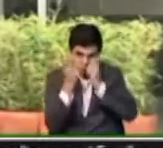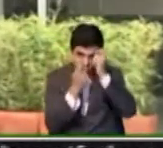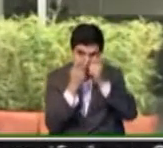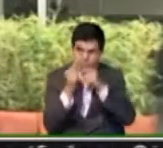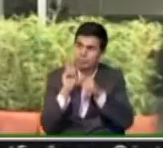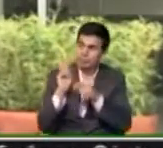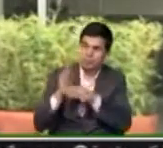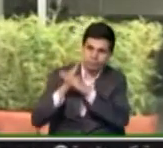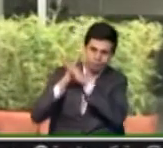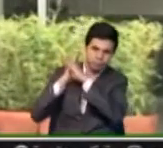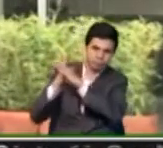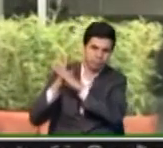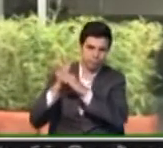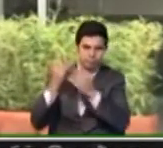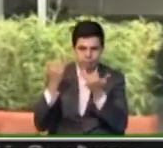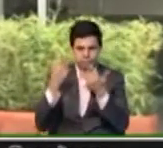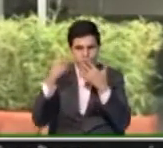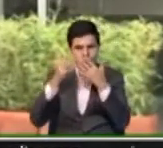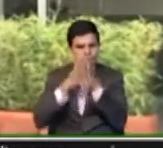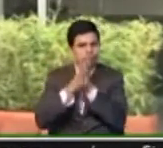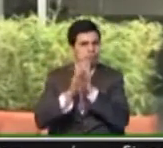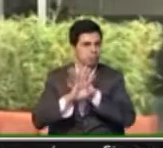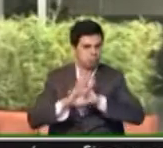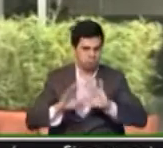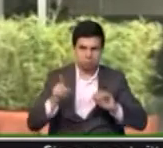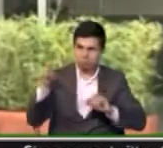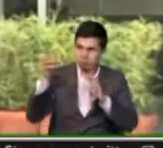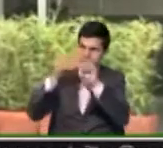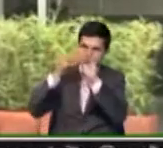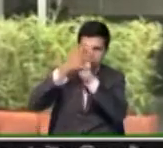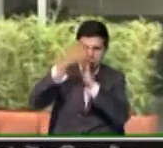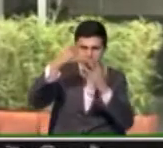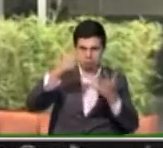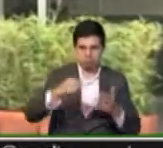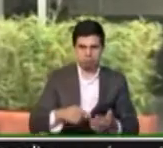Compañeros, hasta aquí toda la información. Continúen ustedes con más Oriente Noticias. Muy buenas tardes.